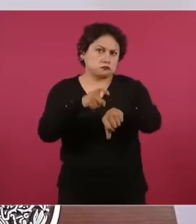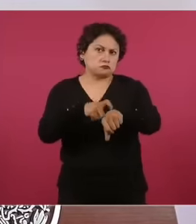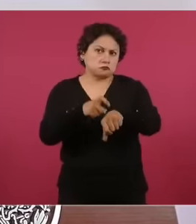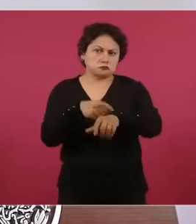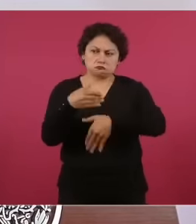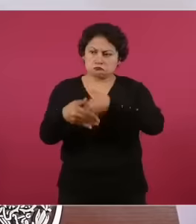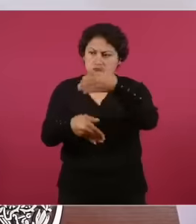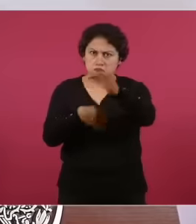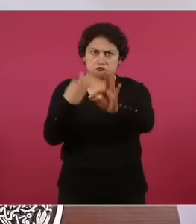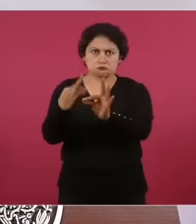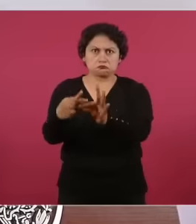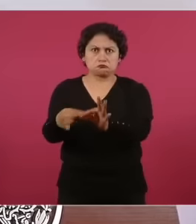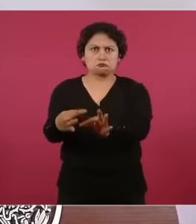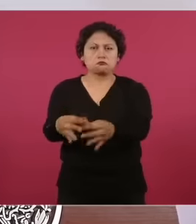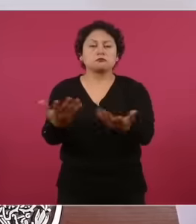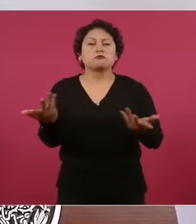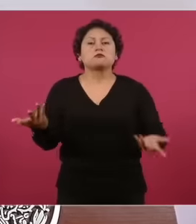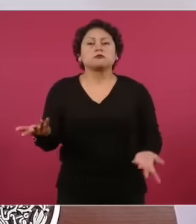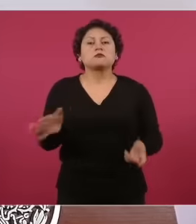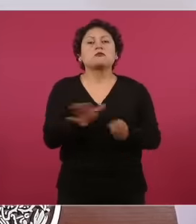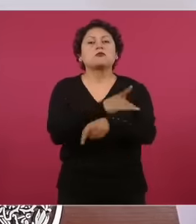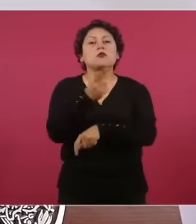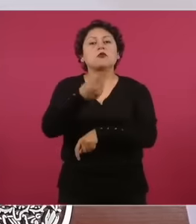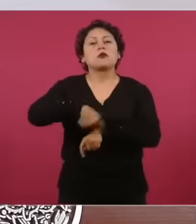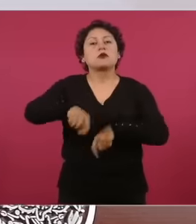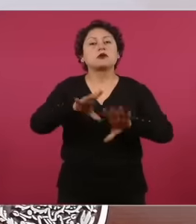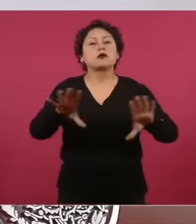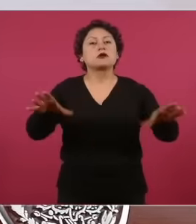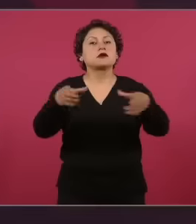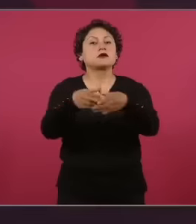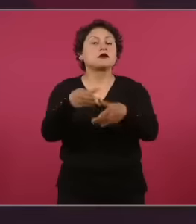Si los legisladores,